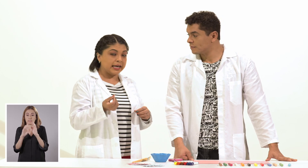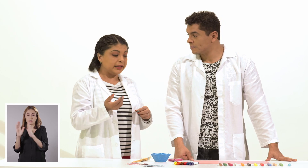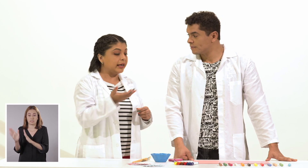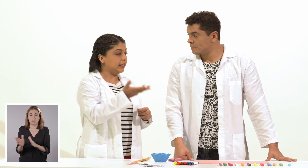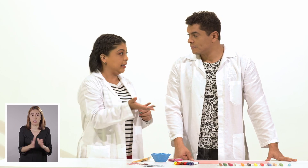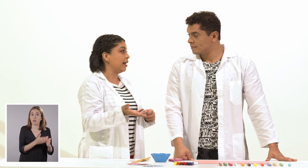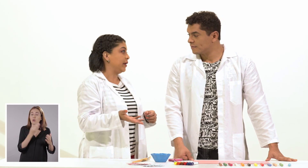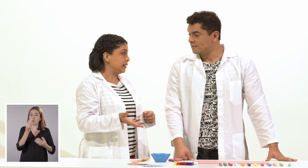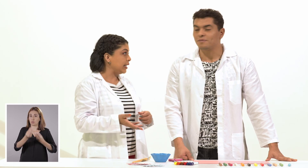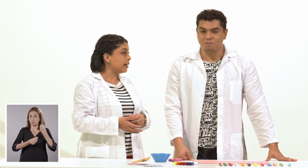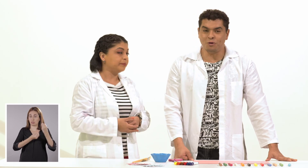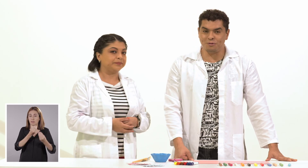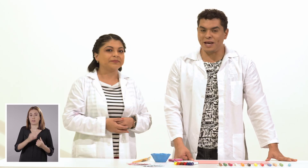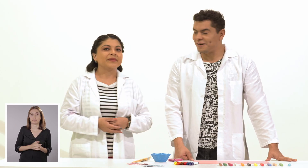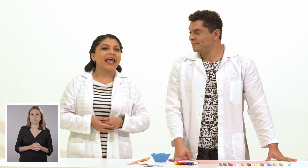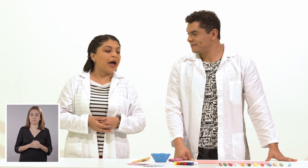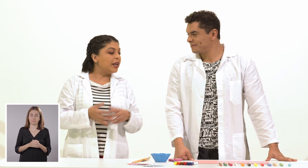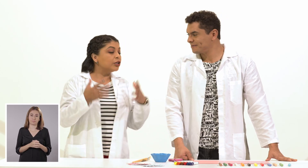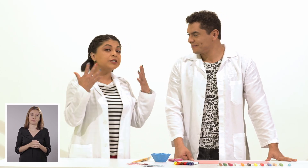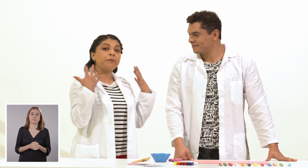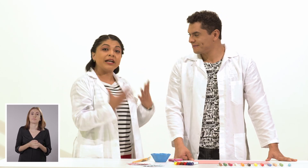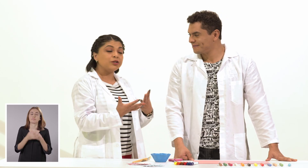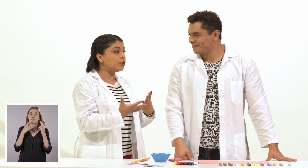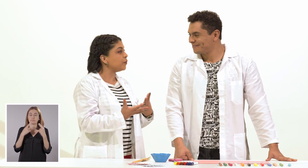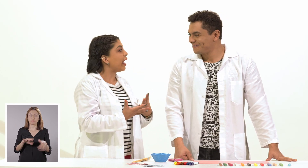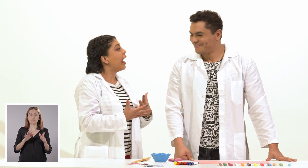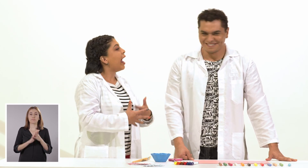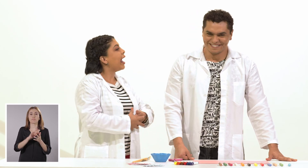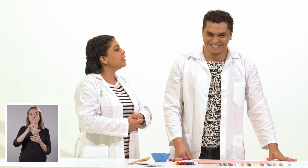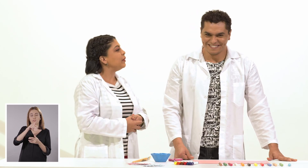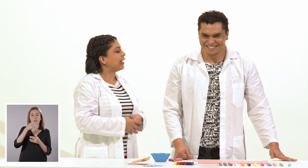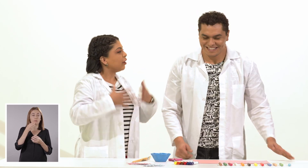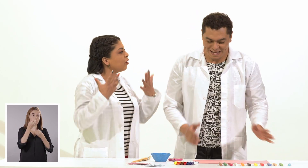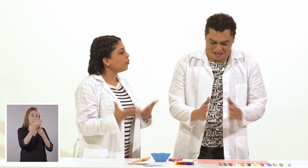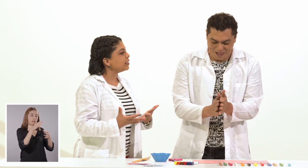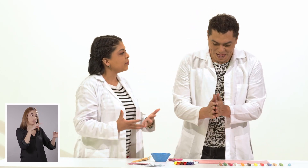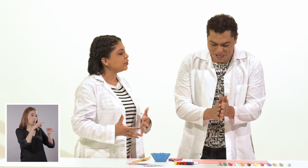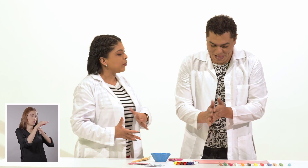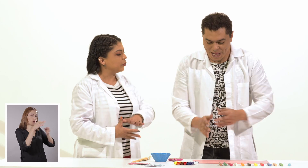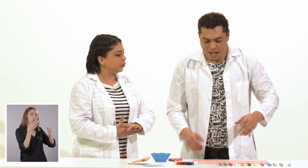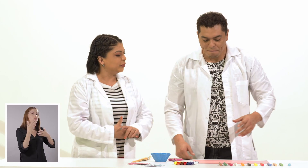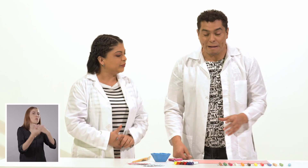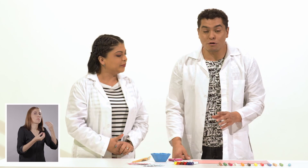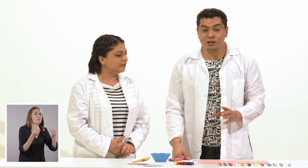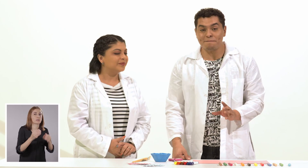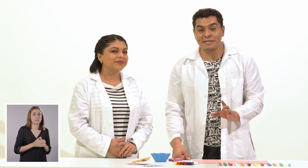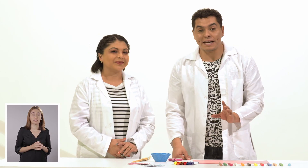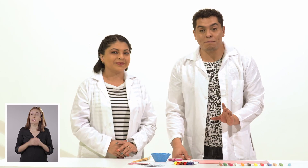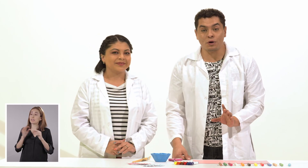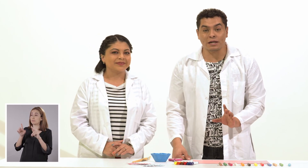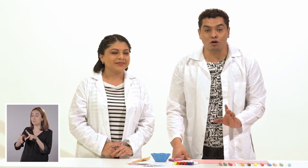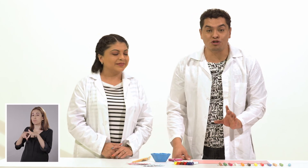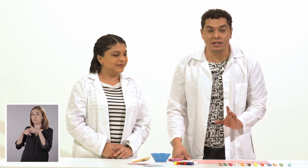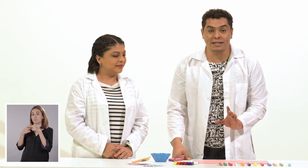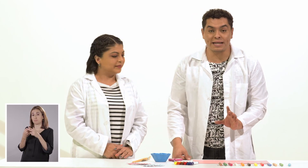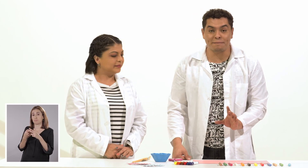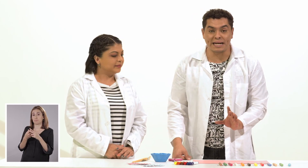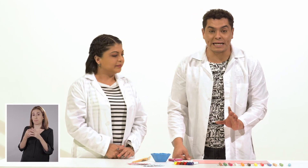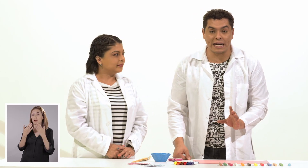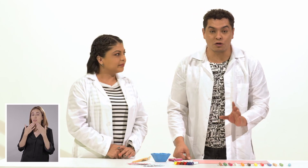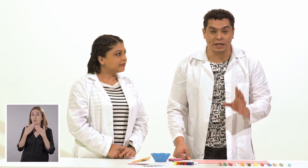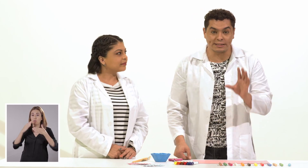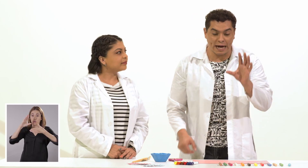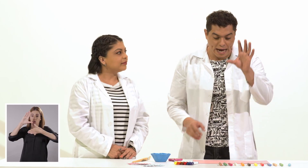un aceite que tiene la plastilina. Muy bien. A ver, entonces Pancho nos va a explicar cómo hacemos el mundo. Vamos a empezar por el